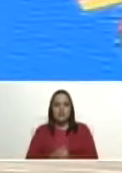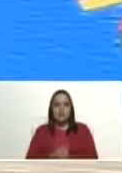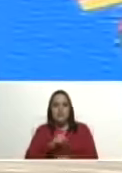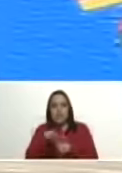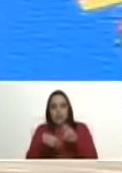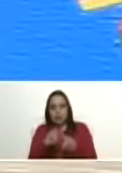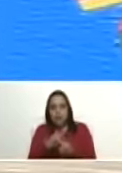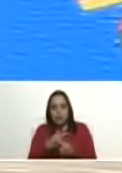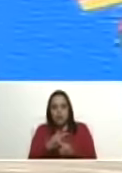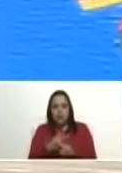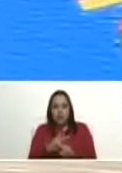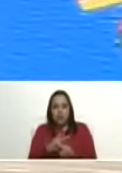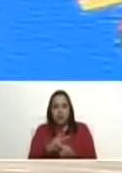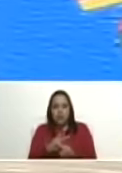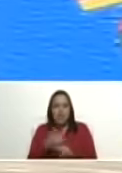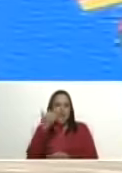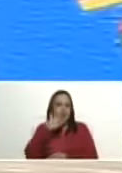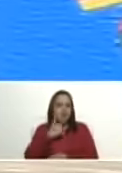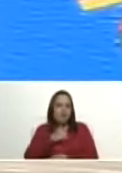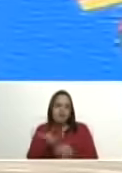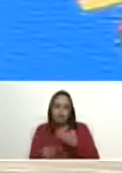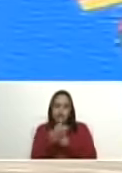fraude inmoral,